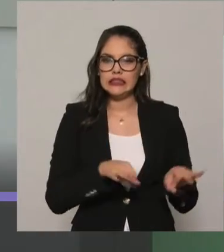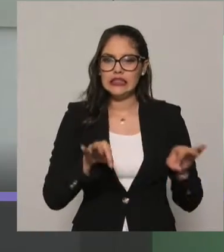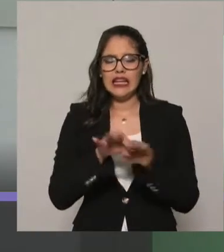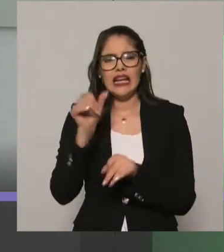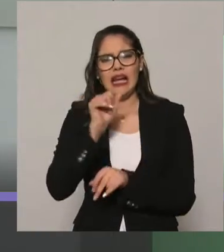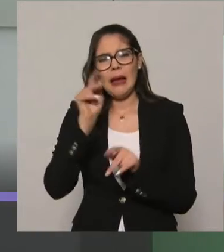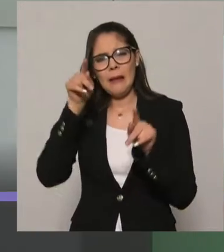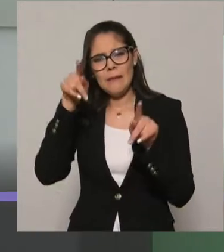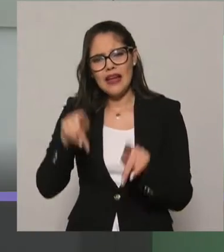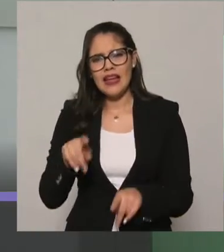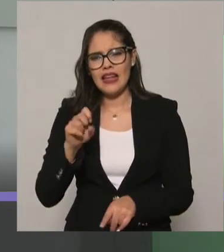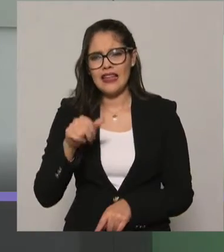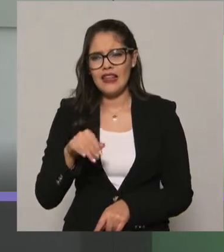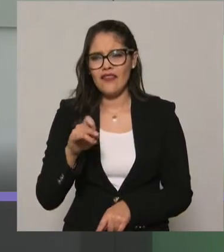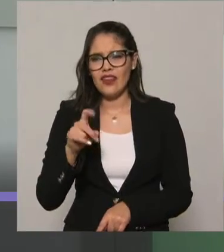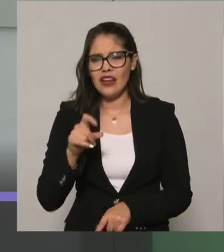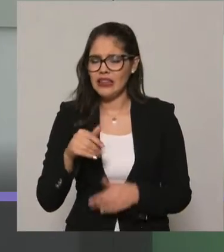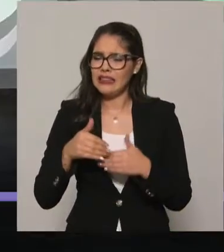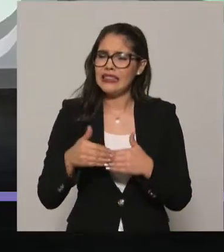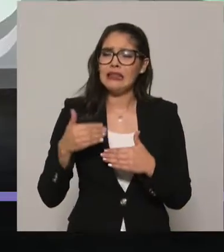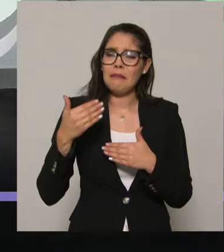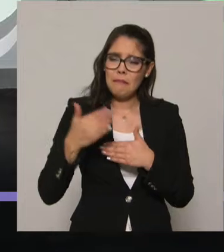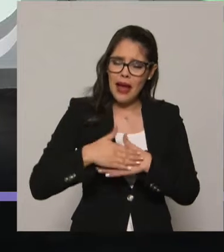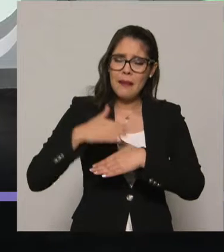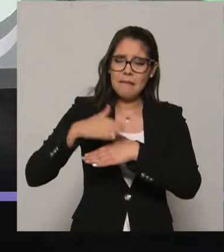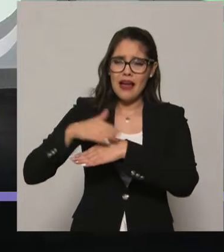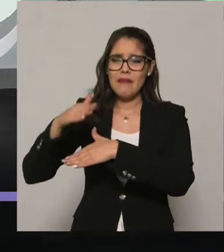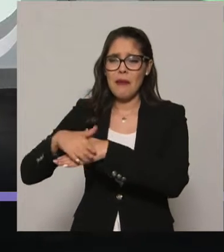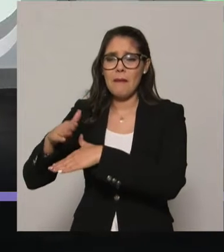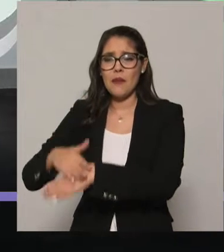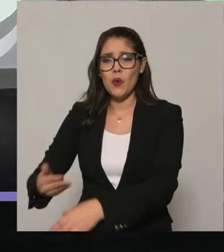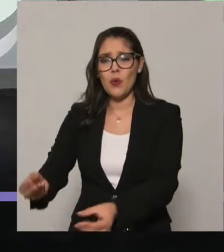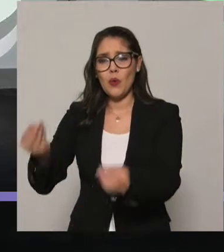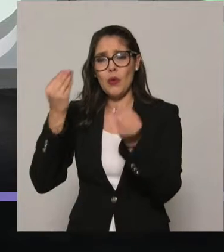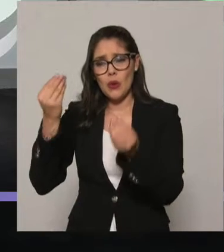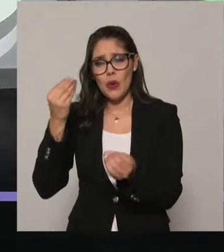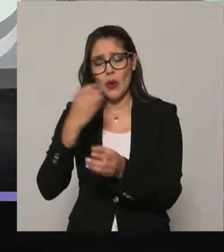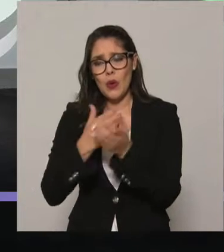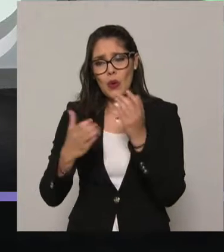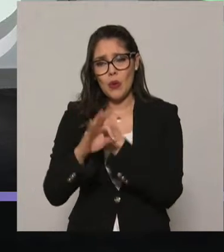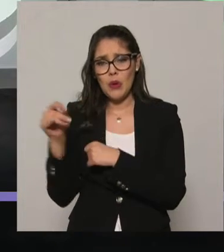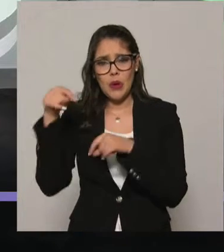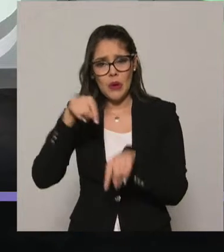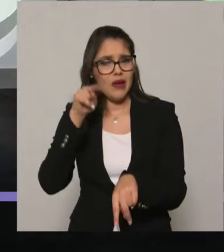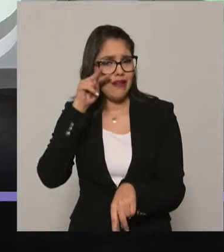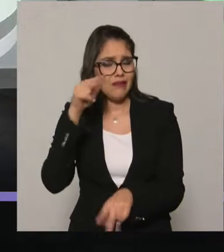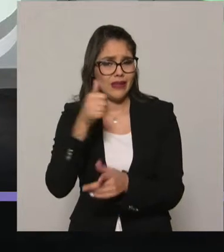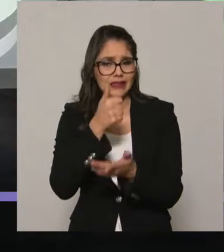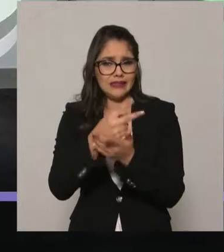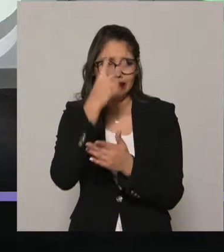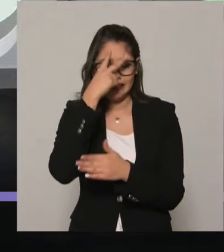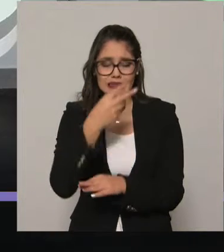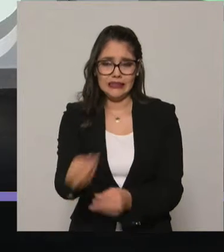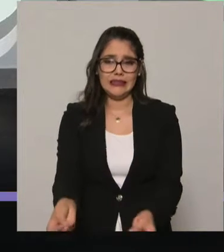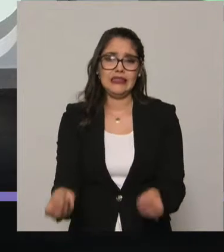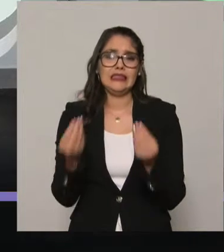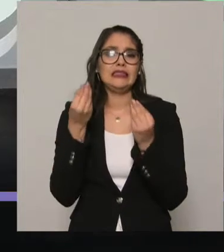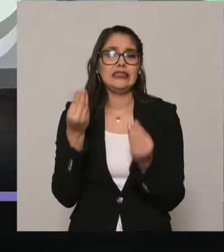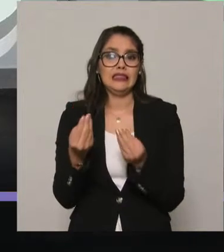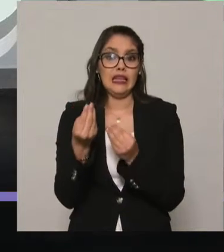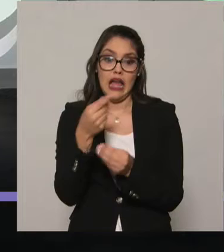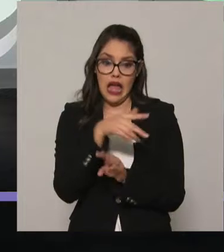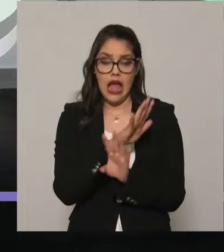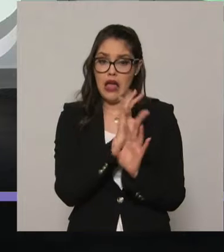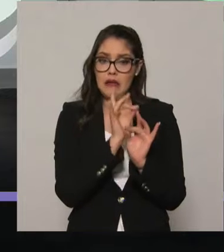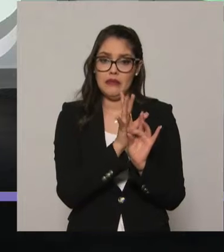Fernando, y de ahí ya no nos paramos. Hay demasiadas cosas para ver en la Ciudad de México y vale mucho la pena, pero nos faltan